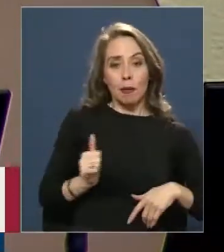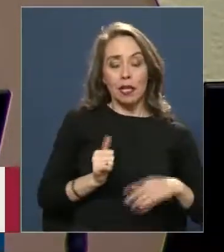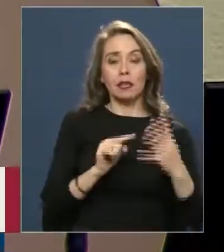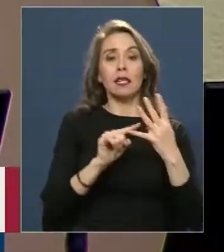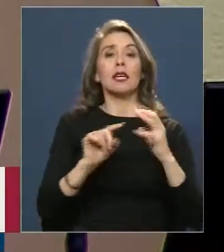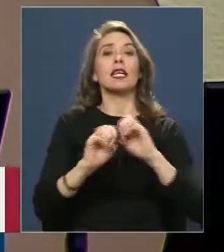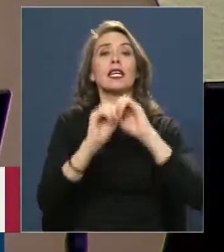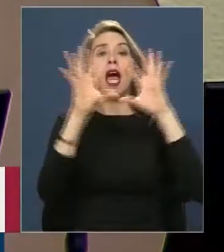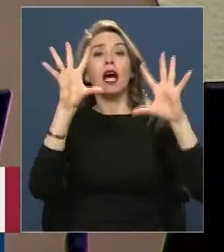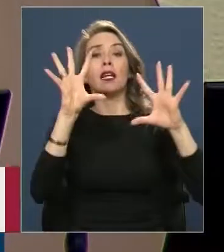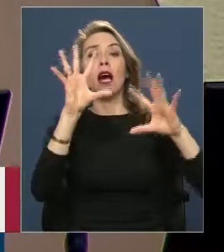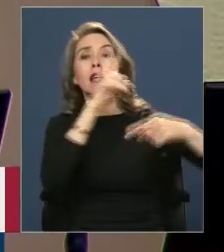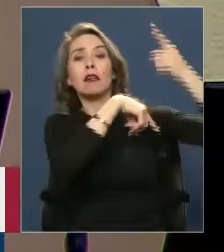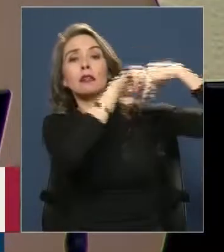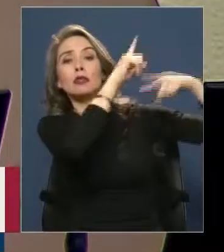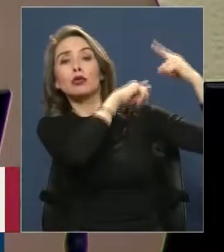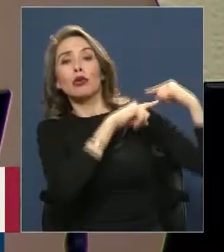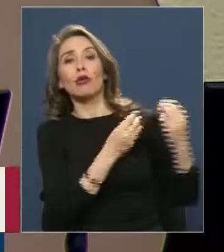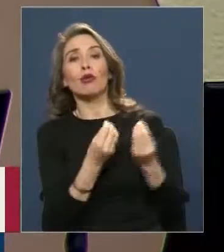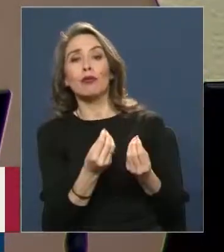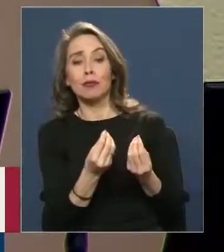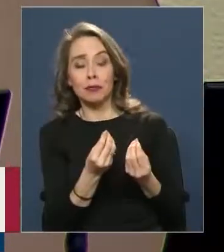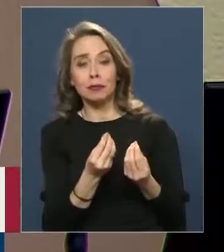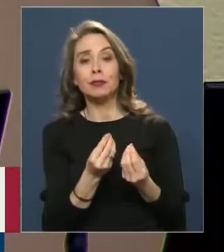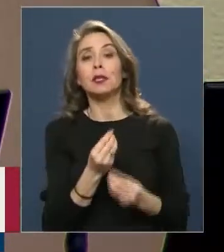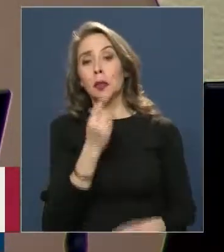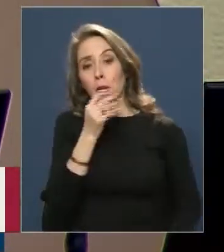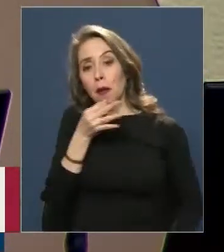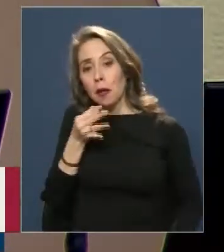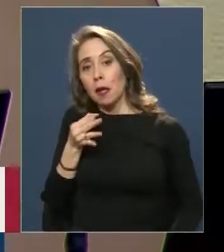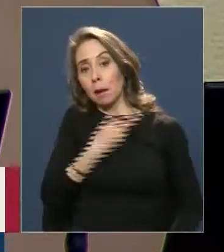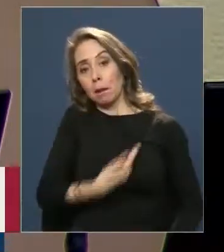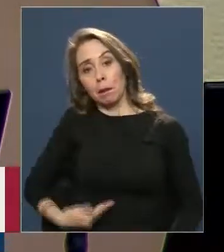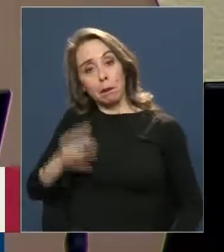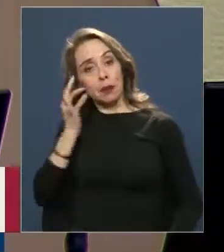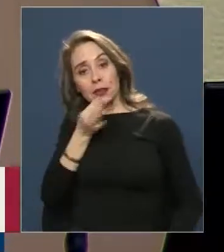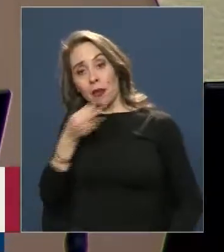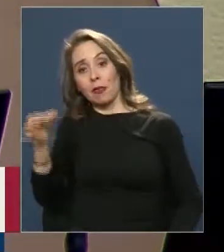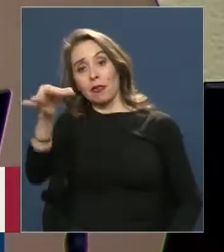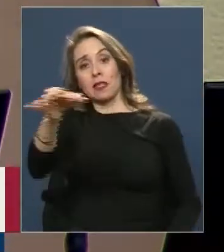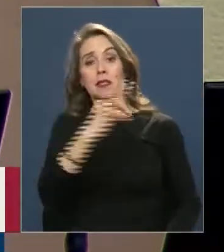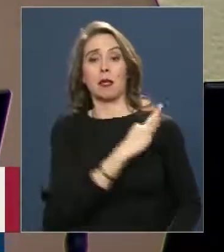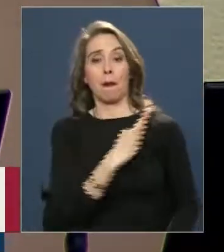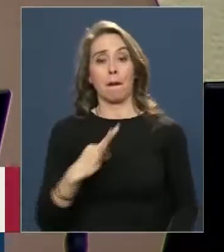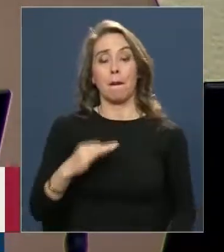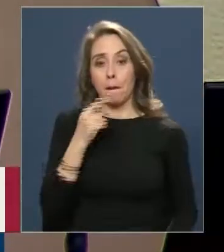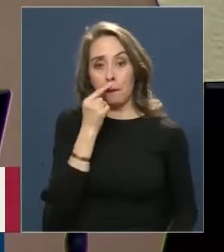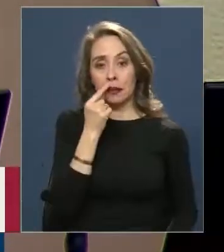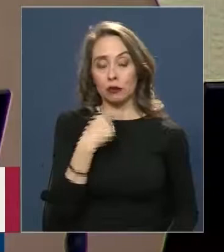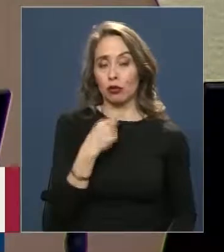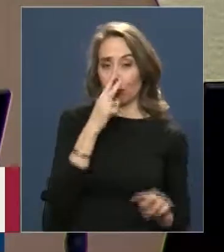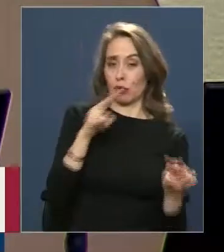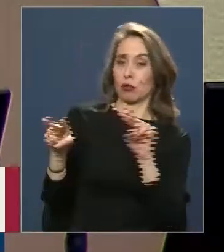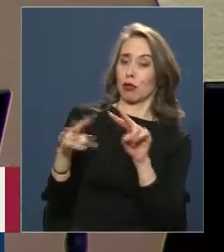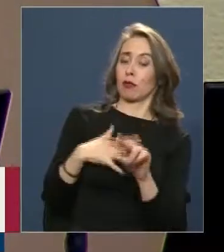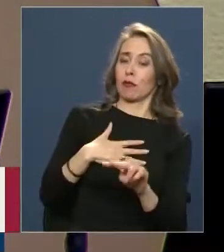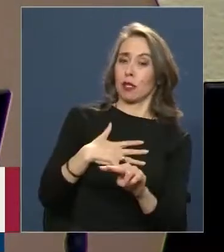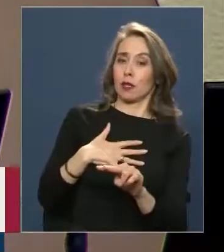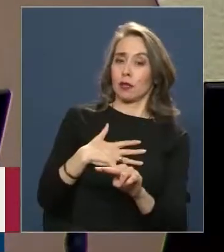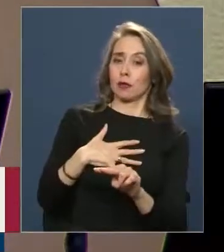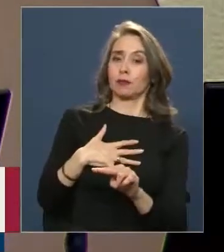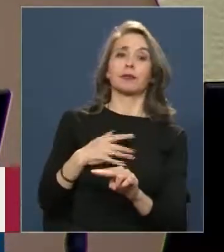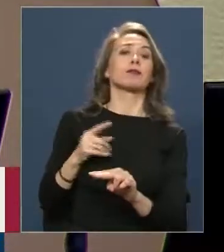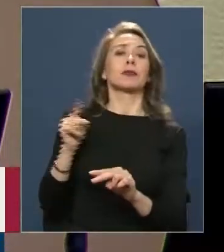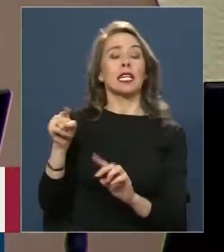de Esclarecimiento Histórico. Pero sabe, ministro, a través suyo, presidenta, donde han puesto, desde mi impresión, el énfasis